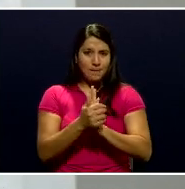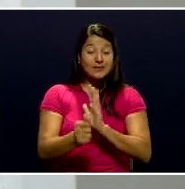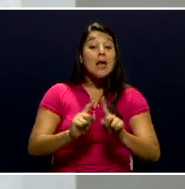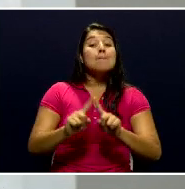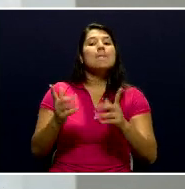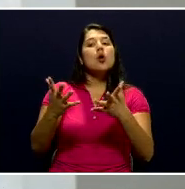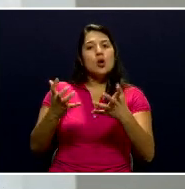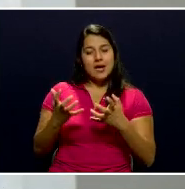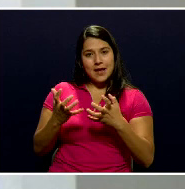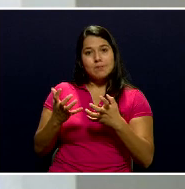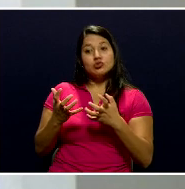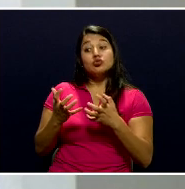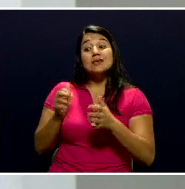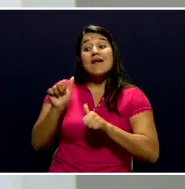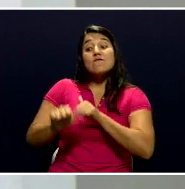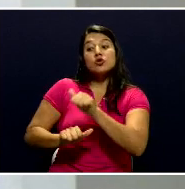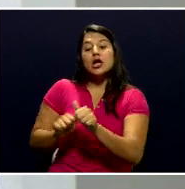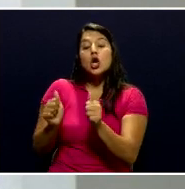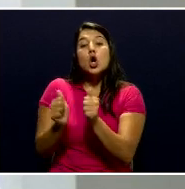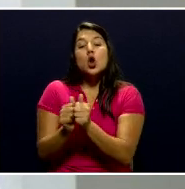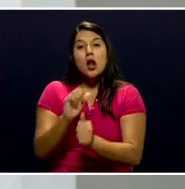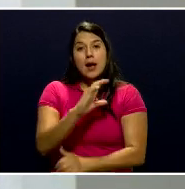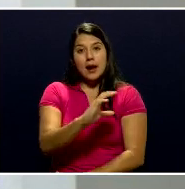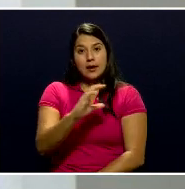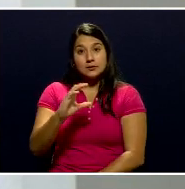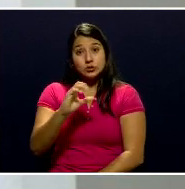con la Caja Costarricense de Seguro Social